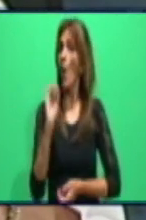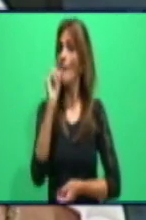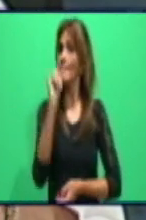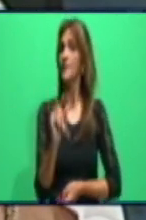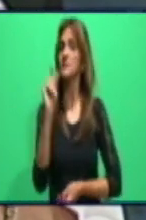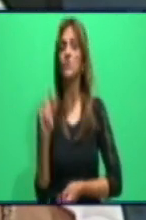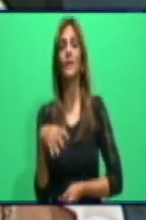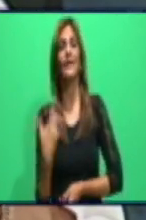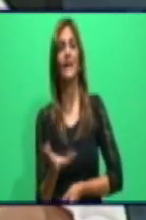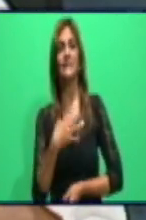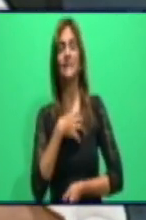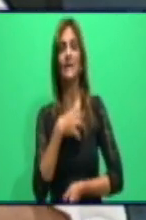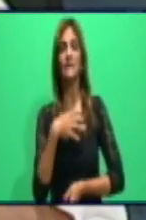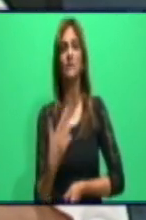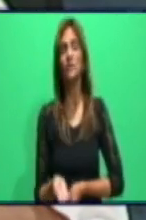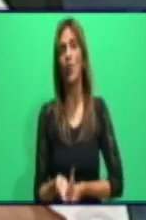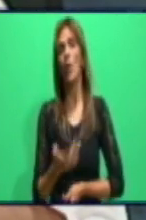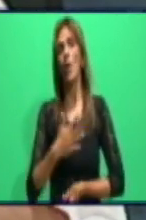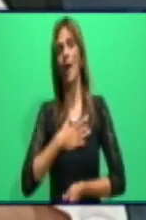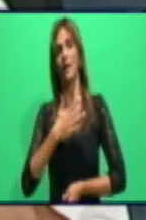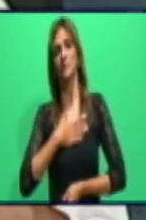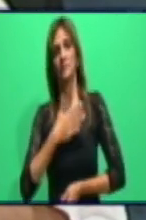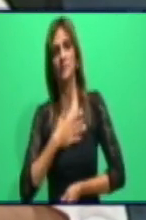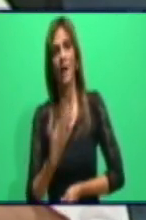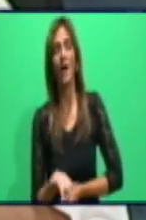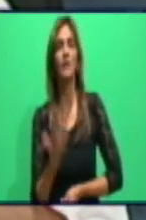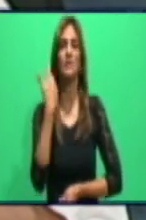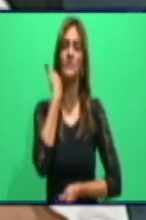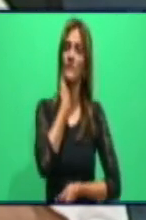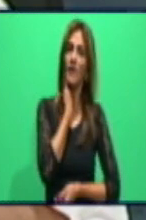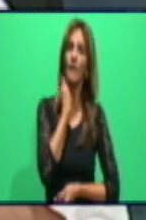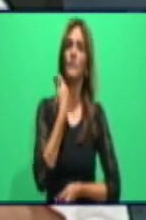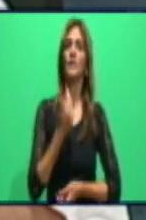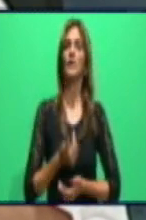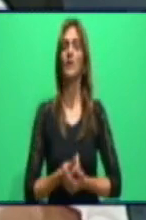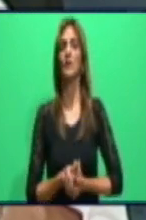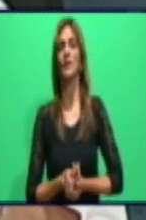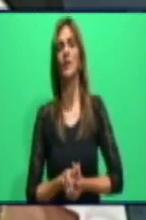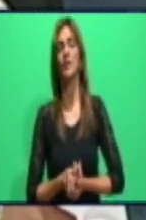15 días que incluyan síntomas como fiebre tos disnea